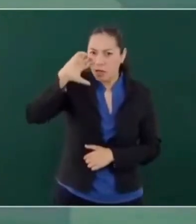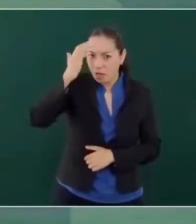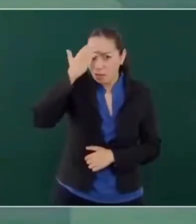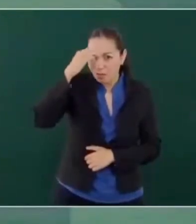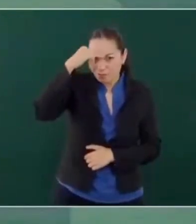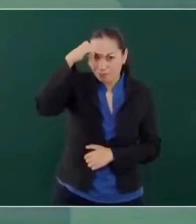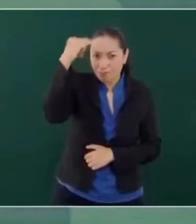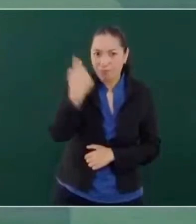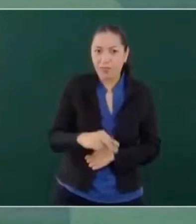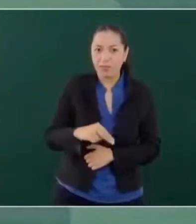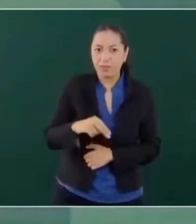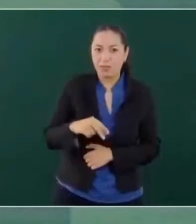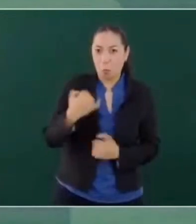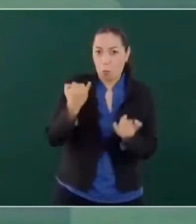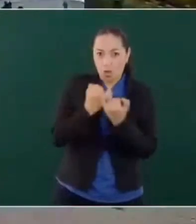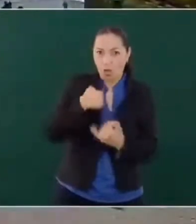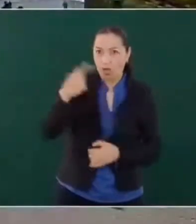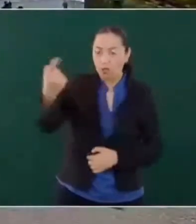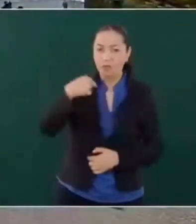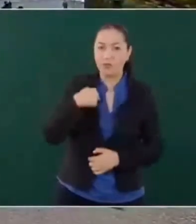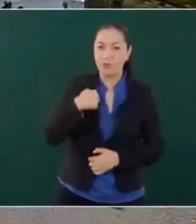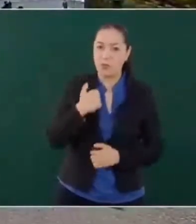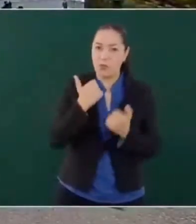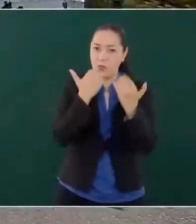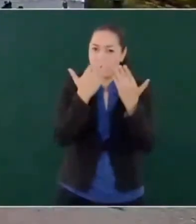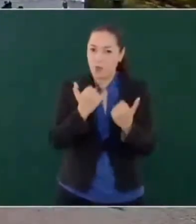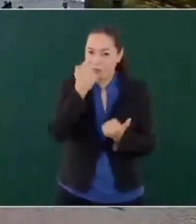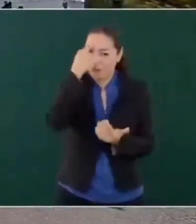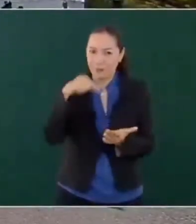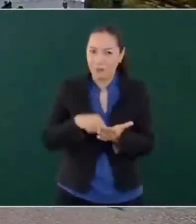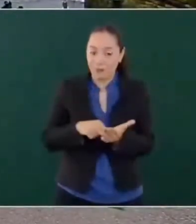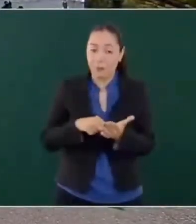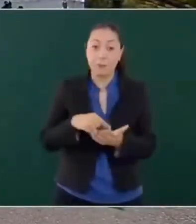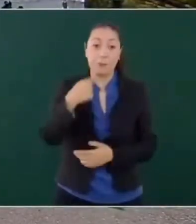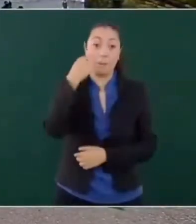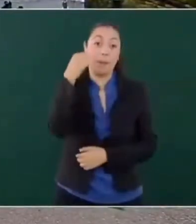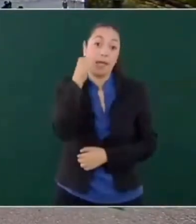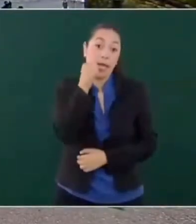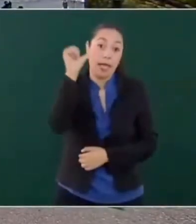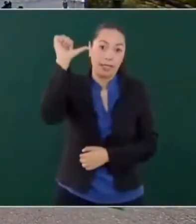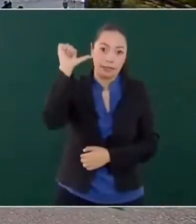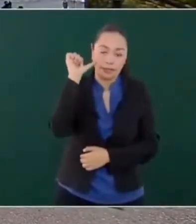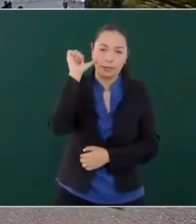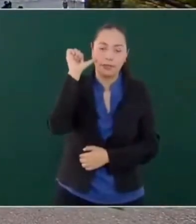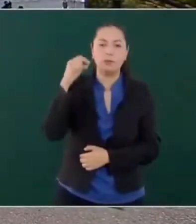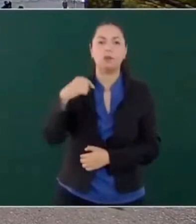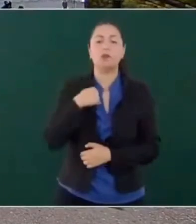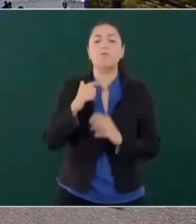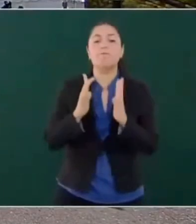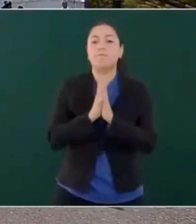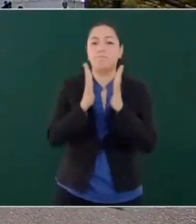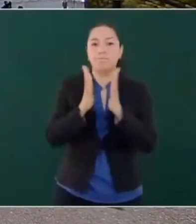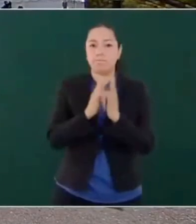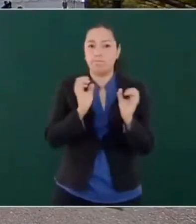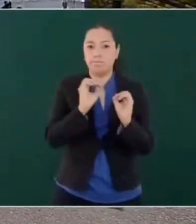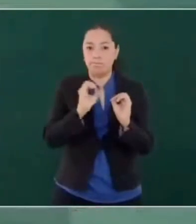Bueno, y hasta ayer no participé